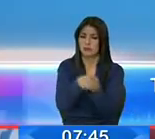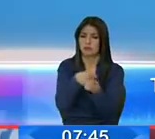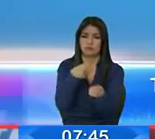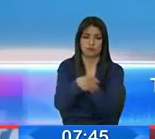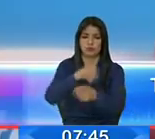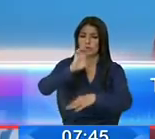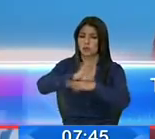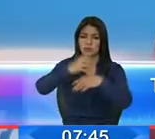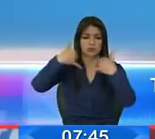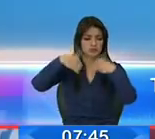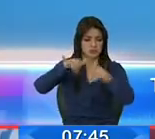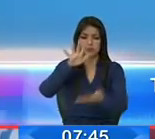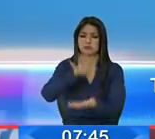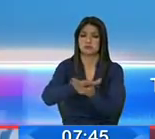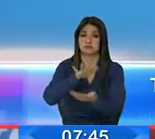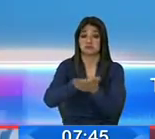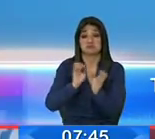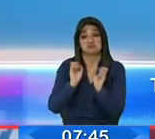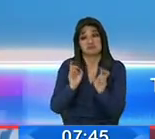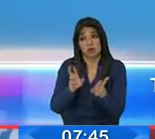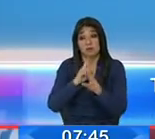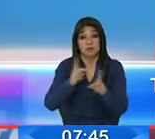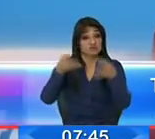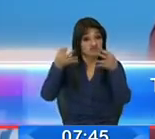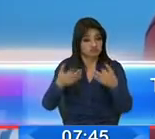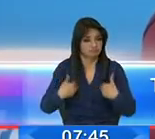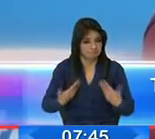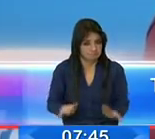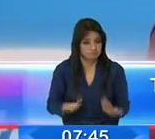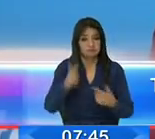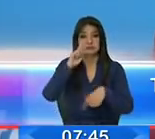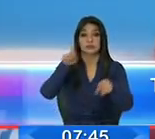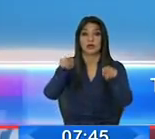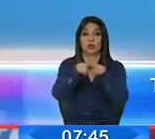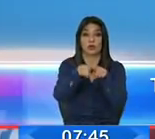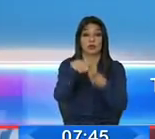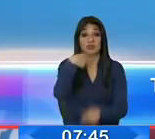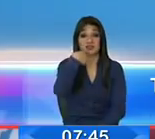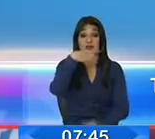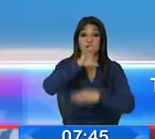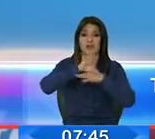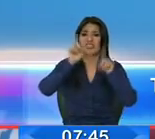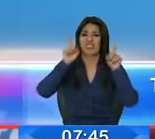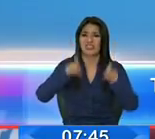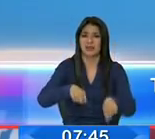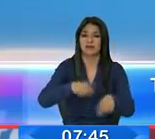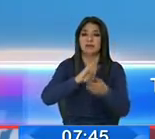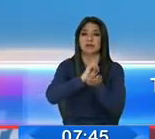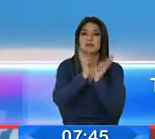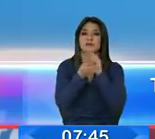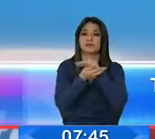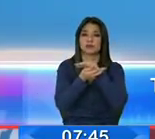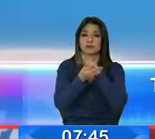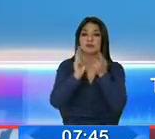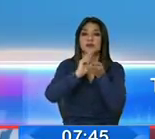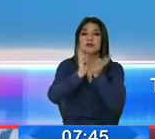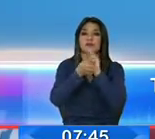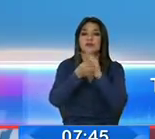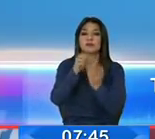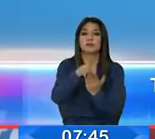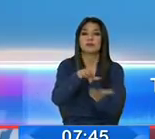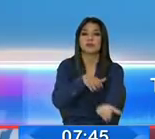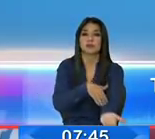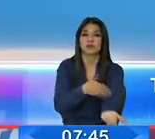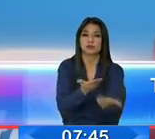apoyando al Ecuador y también el acuerdo con el Fondo decía que el Ecuador presentaría las reformas, el proyecto de